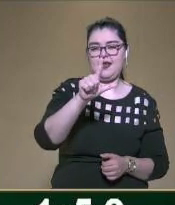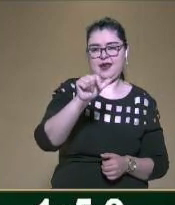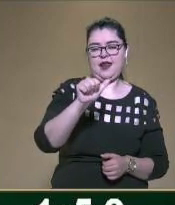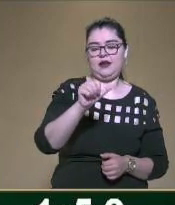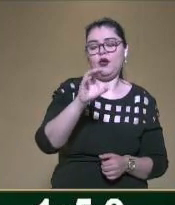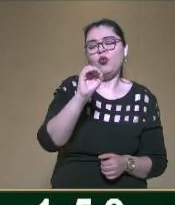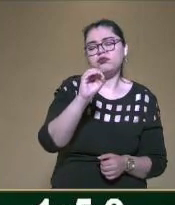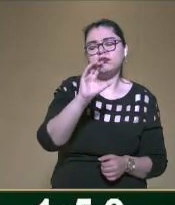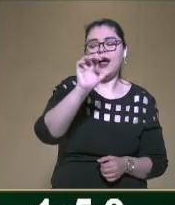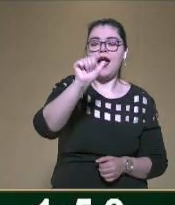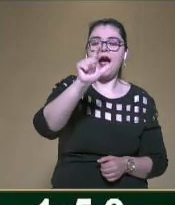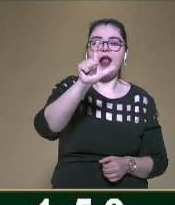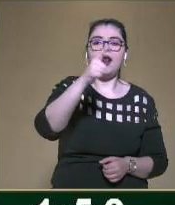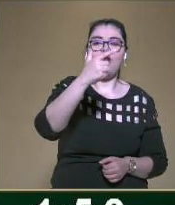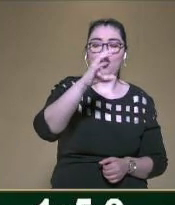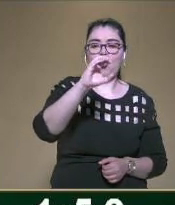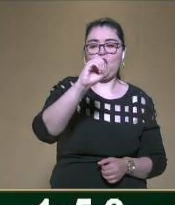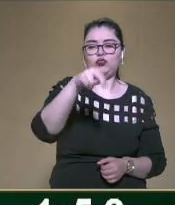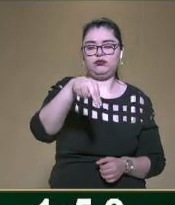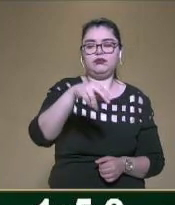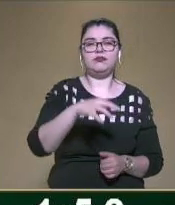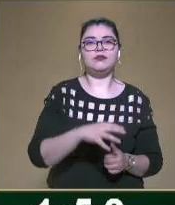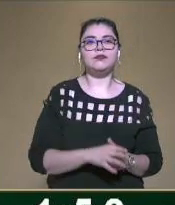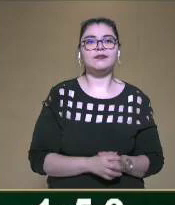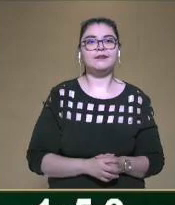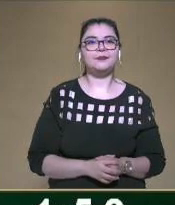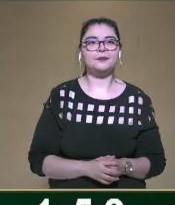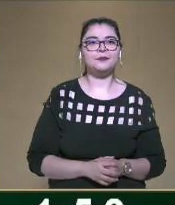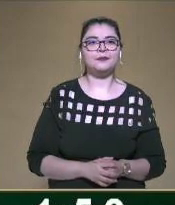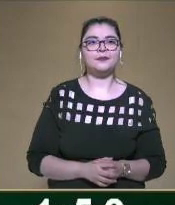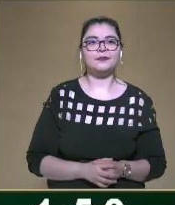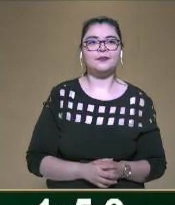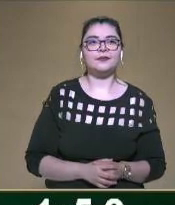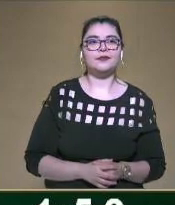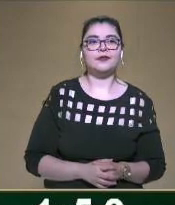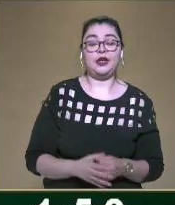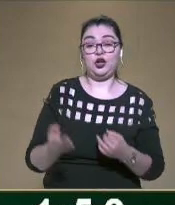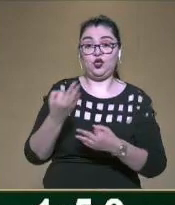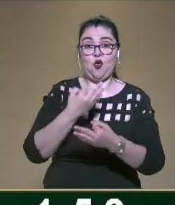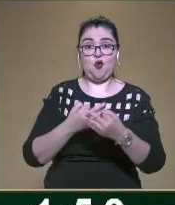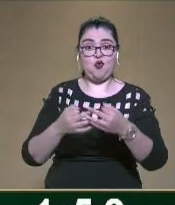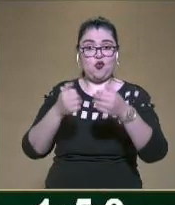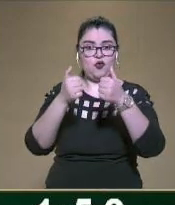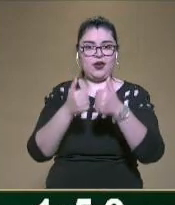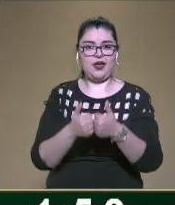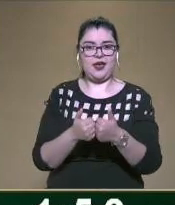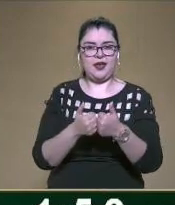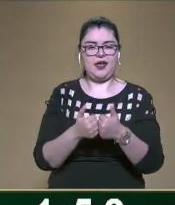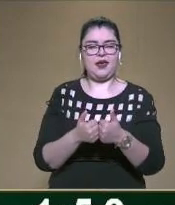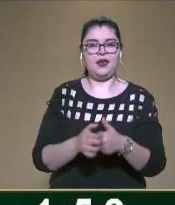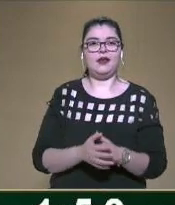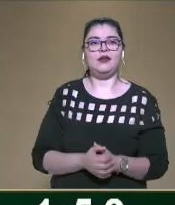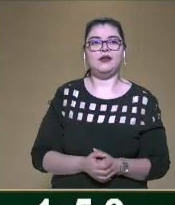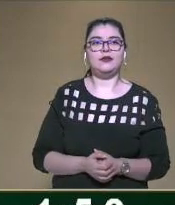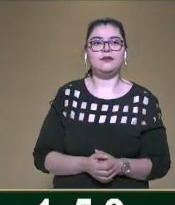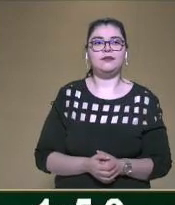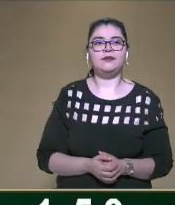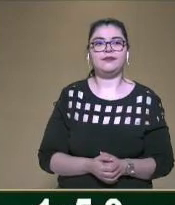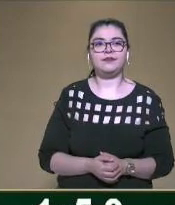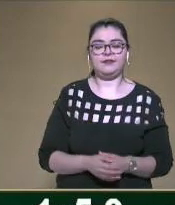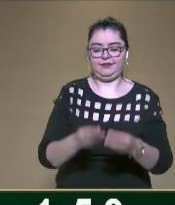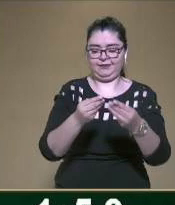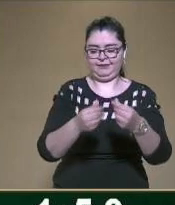águila, ¿verdad? Que es el consumidor final. Y lo que quedó, ¿quién se lo come?